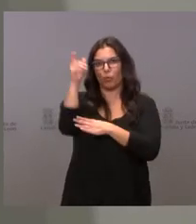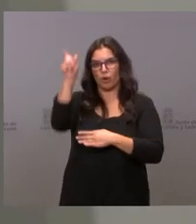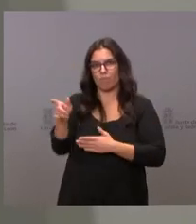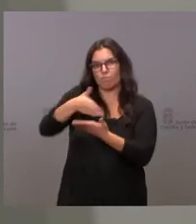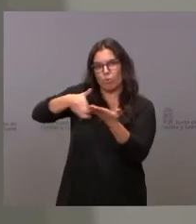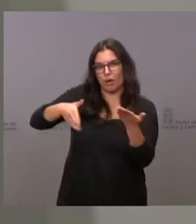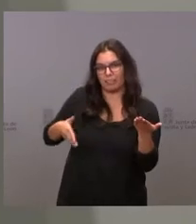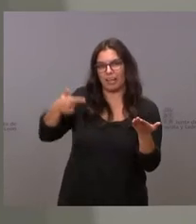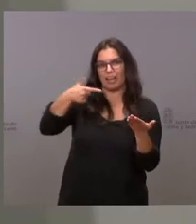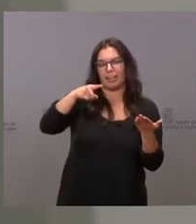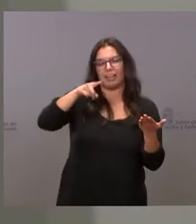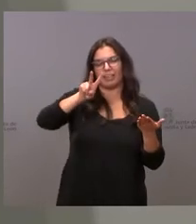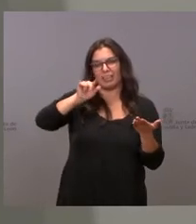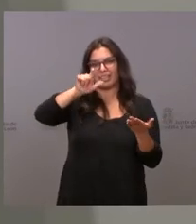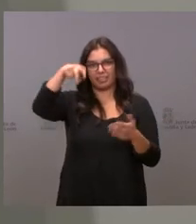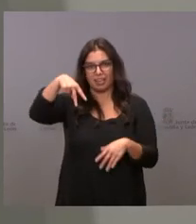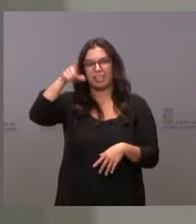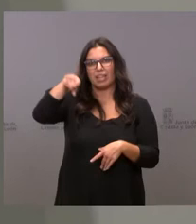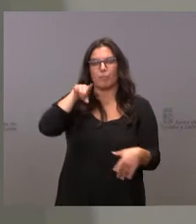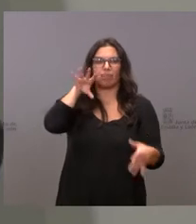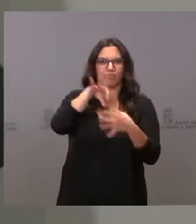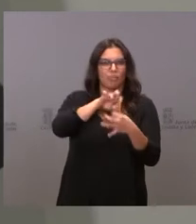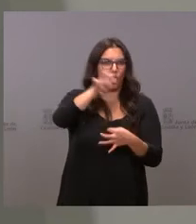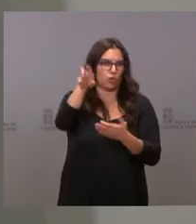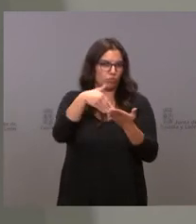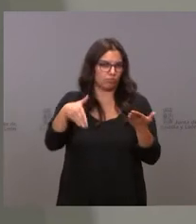así como de otros autores también vinculados a nuestra comunidad.